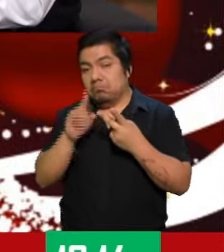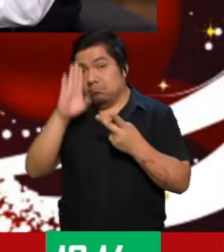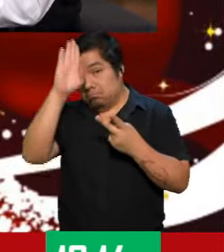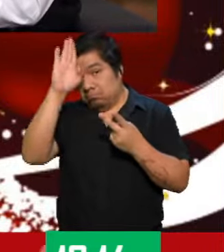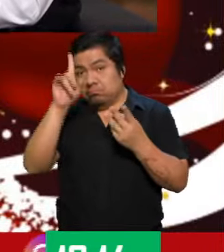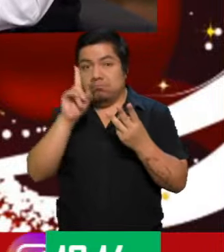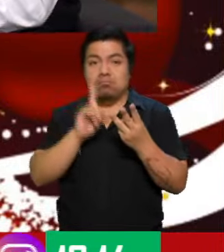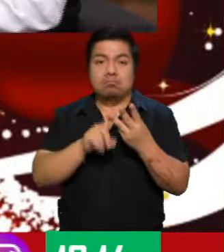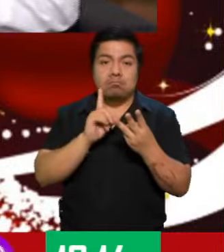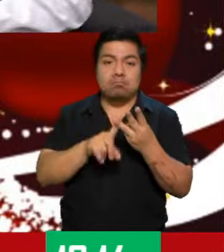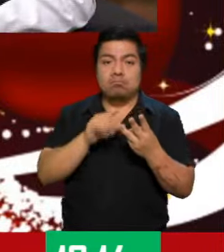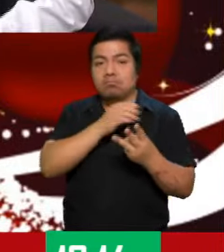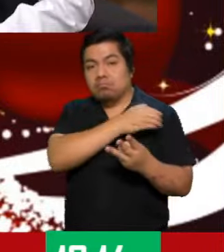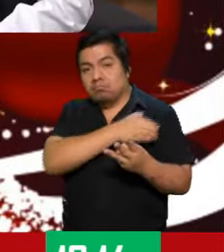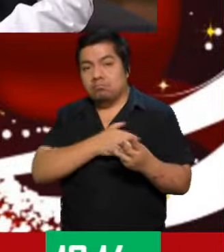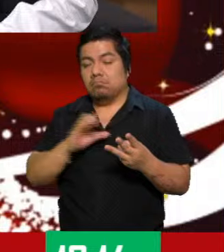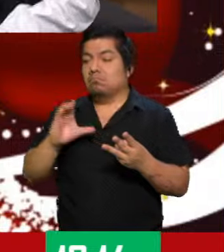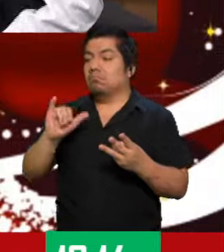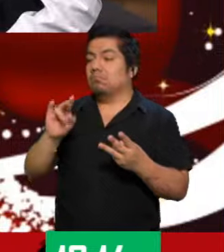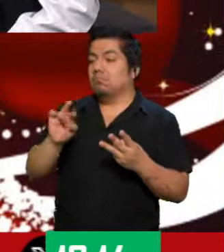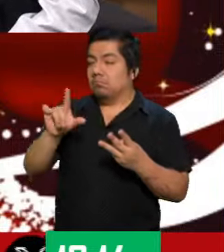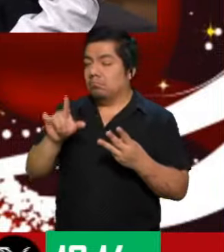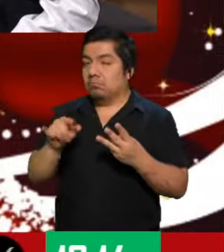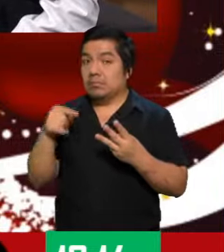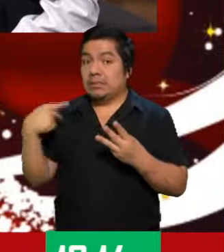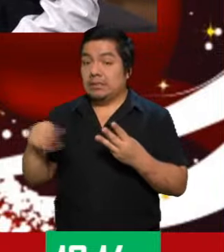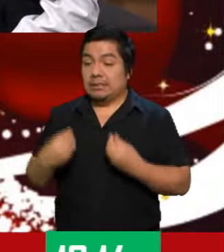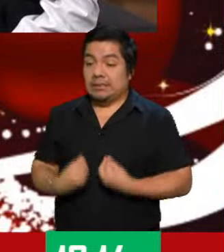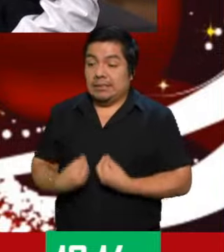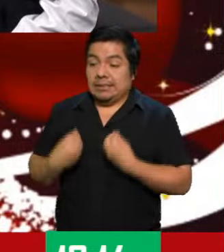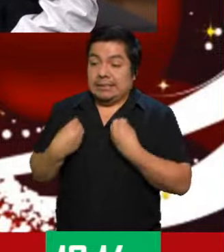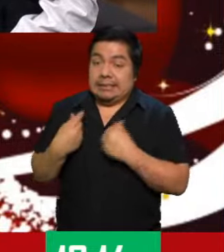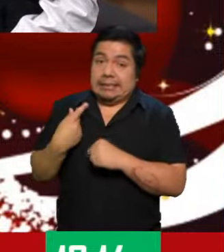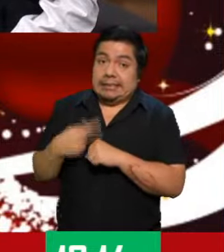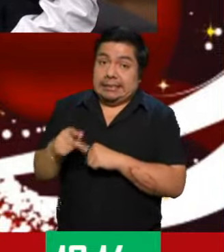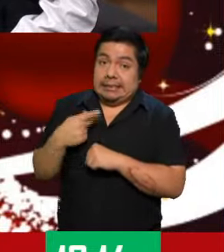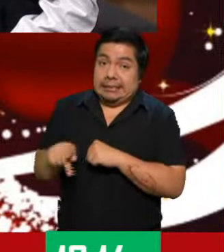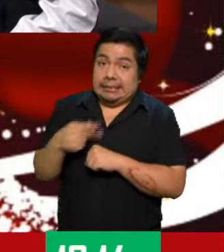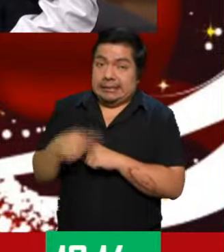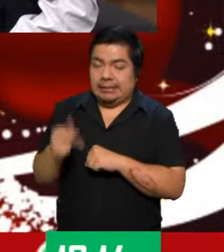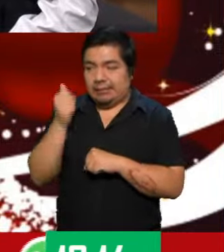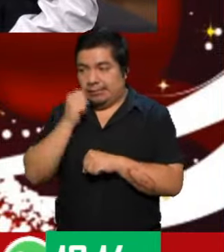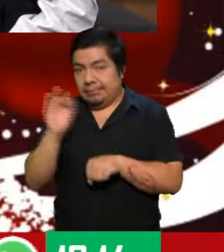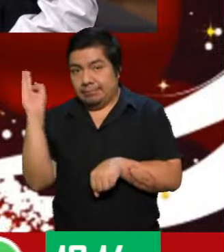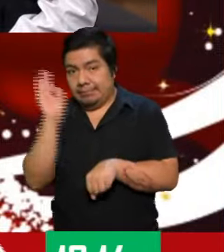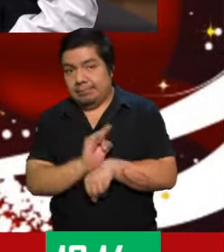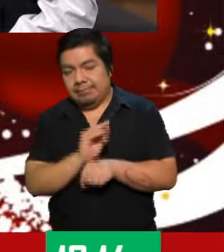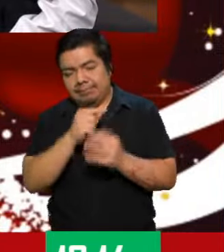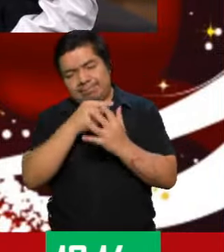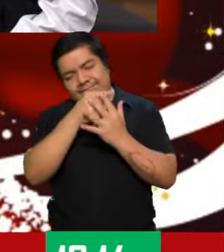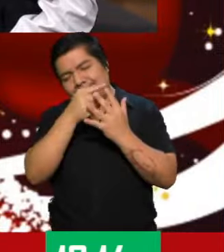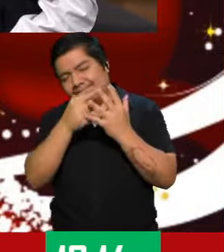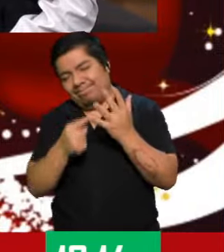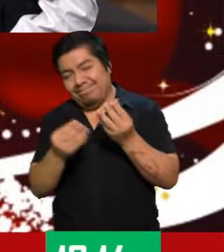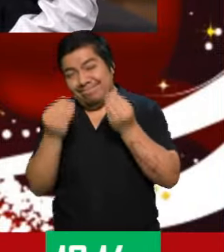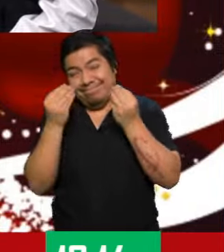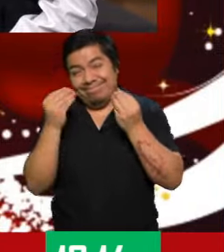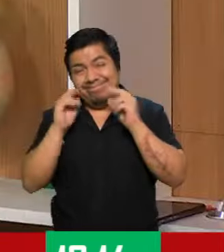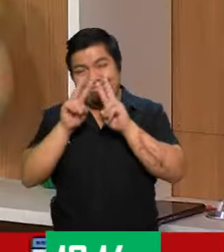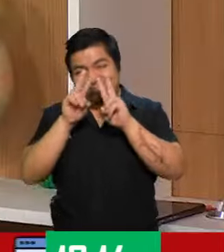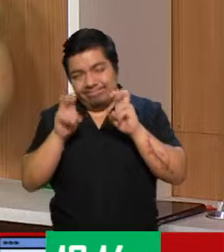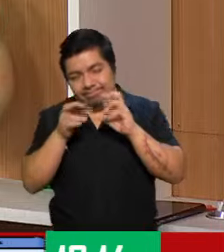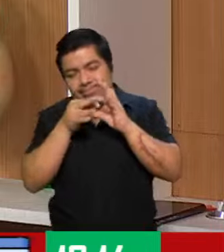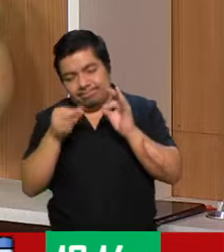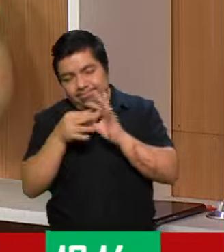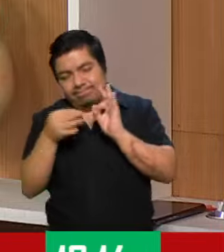bomberos, los compañeros de protección civil que arriesgan la vida por todas y todos nosotros. Hay muchos temas donde se puede ir